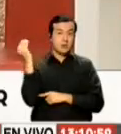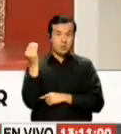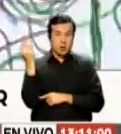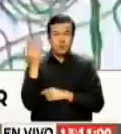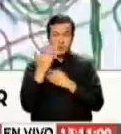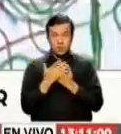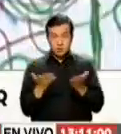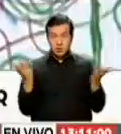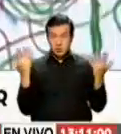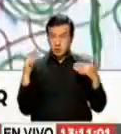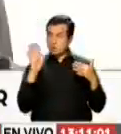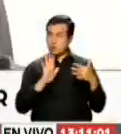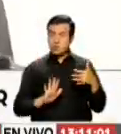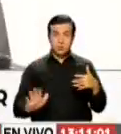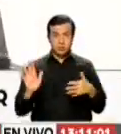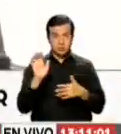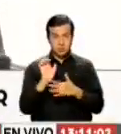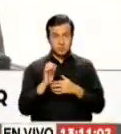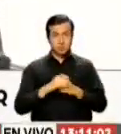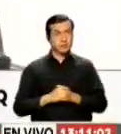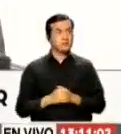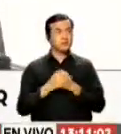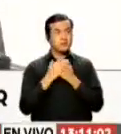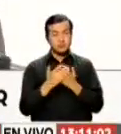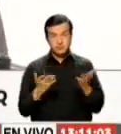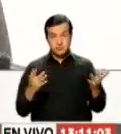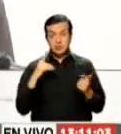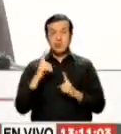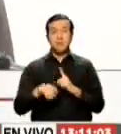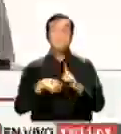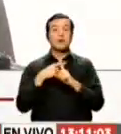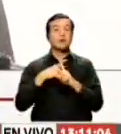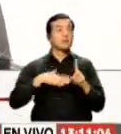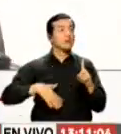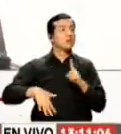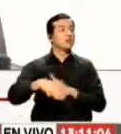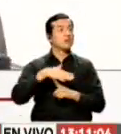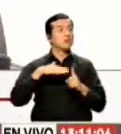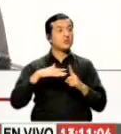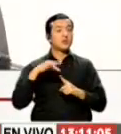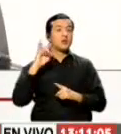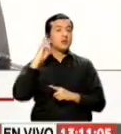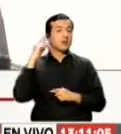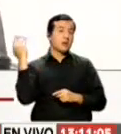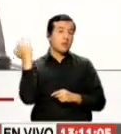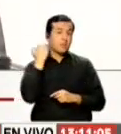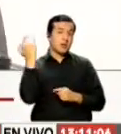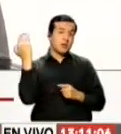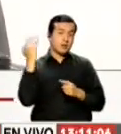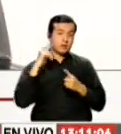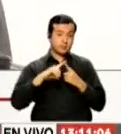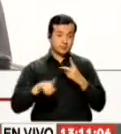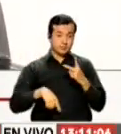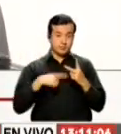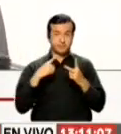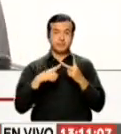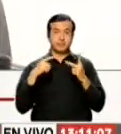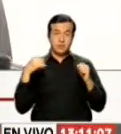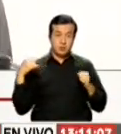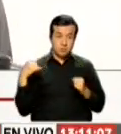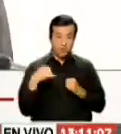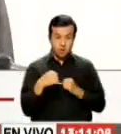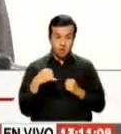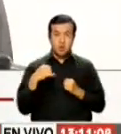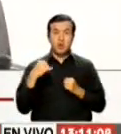que está presente en todo el país. A ello se une la situación de embarazos adolescentes, también situaciones de violación